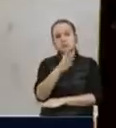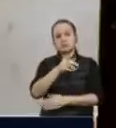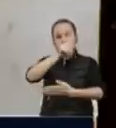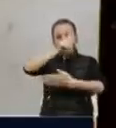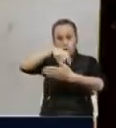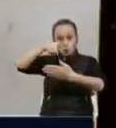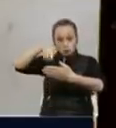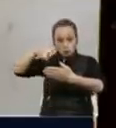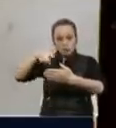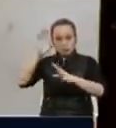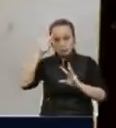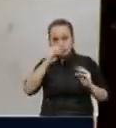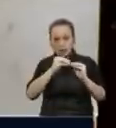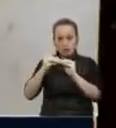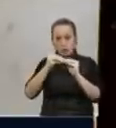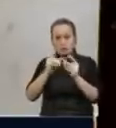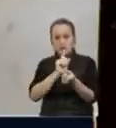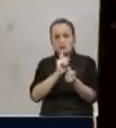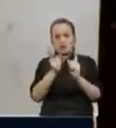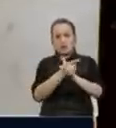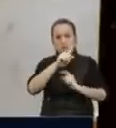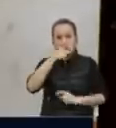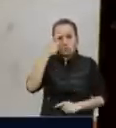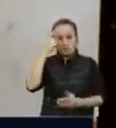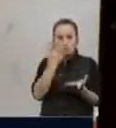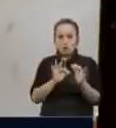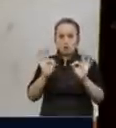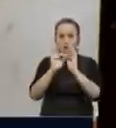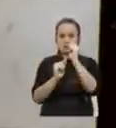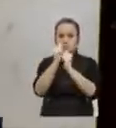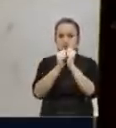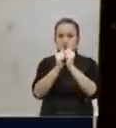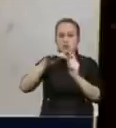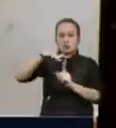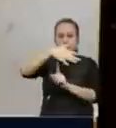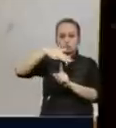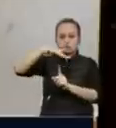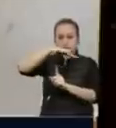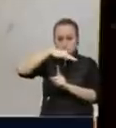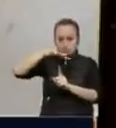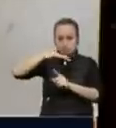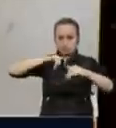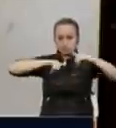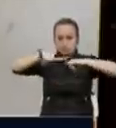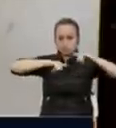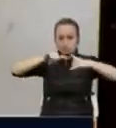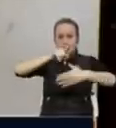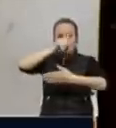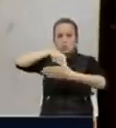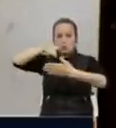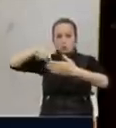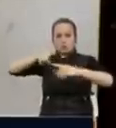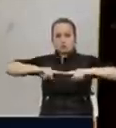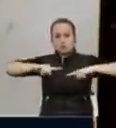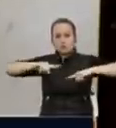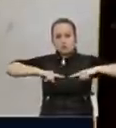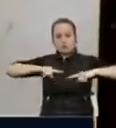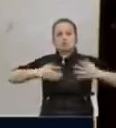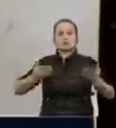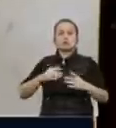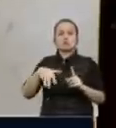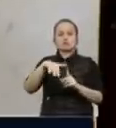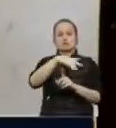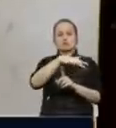que se realizaron de gobierno a gobierno para adquirir equipos de Fuerza Aérea y del Ejército, contrato interadministrativo entre Armada de